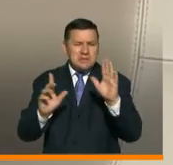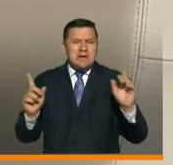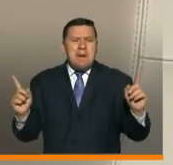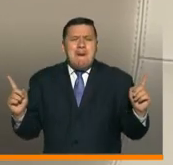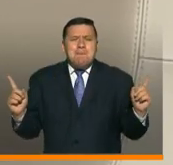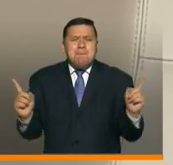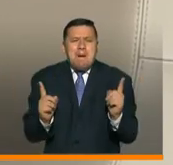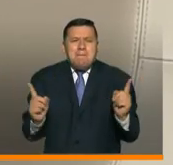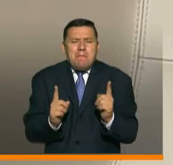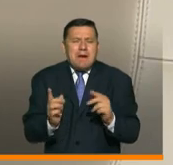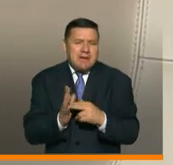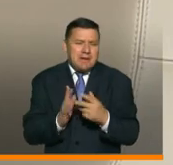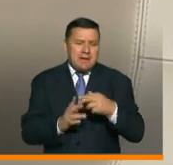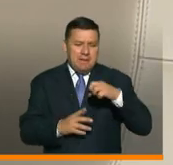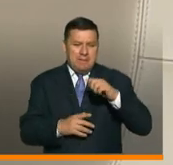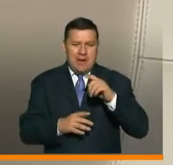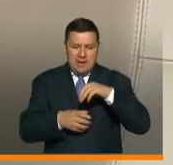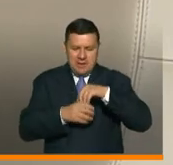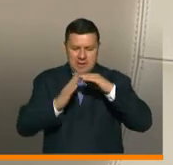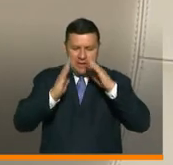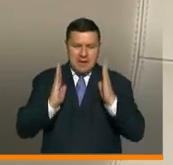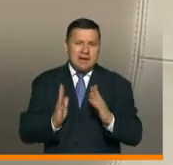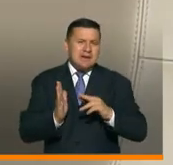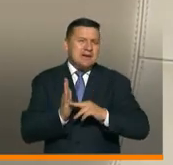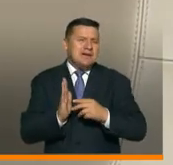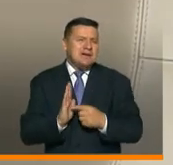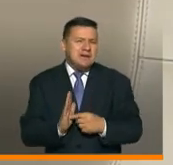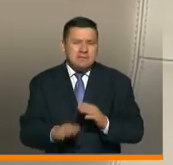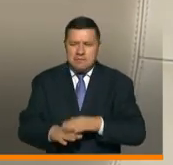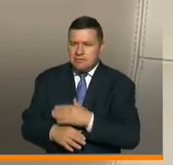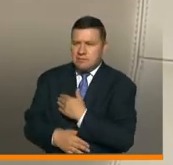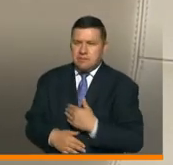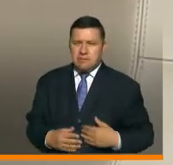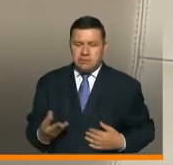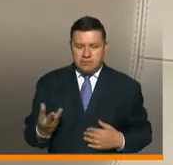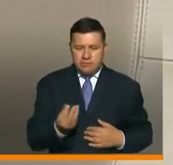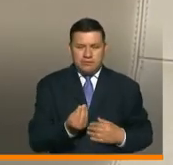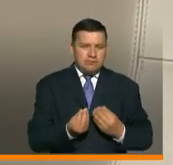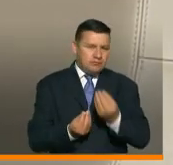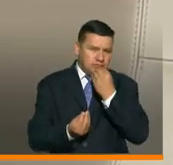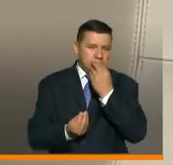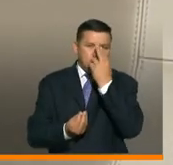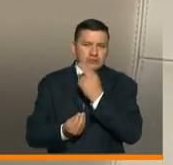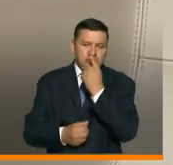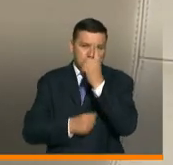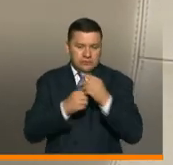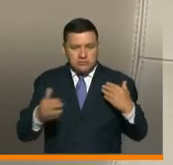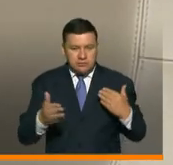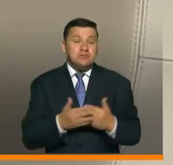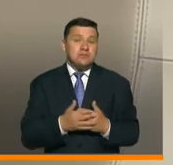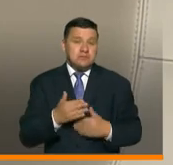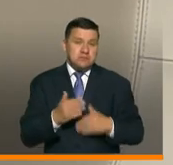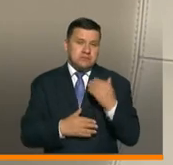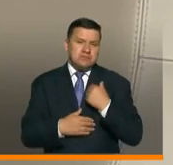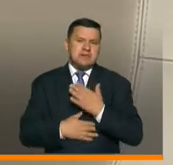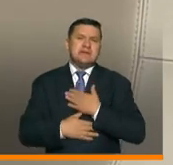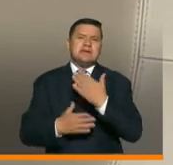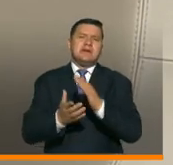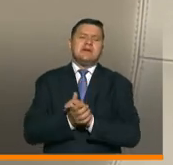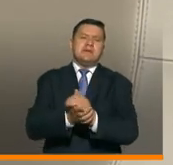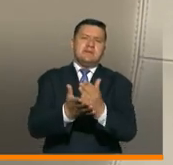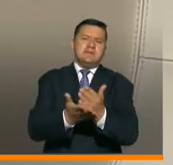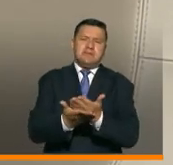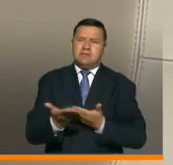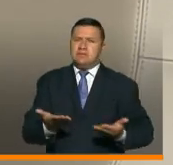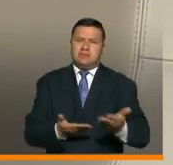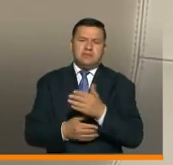sintetiza todo el esfuerzo de PA en casa. Y además hay algo significativo, presidente, la Unidad Especial de Alimentación cumple un año. Desde aquí mandamos un saludo a